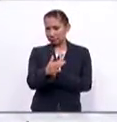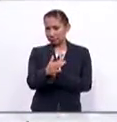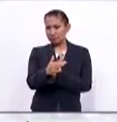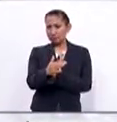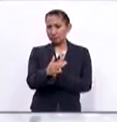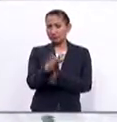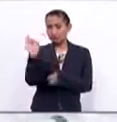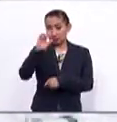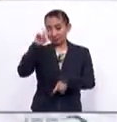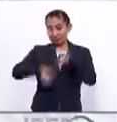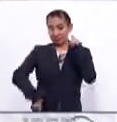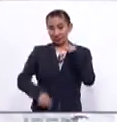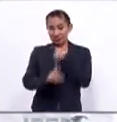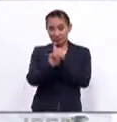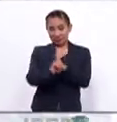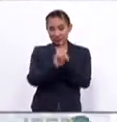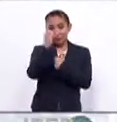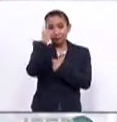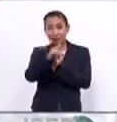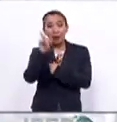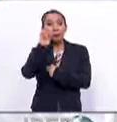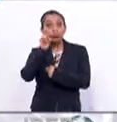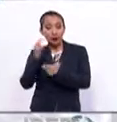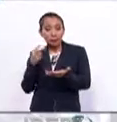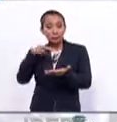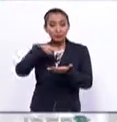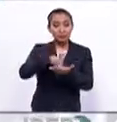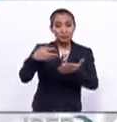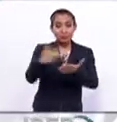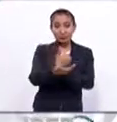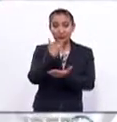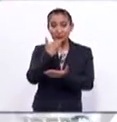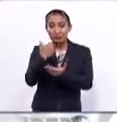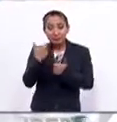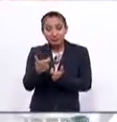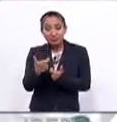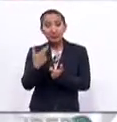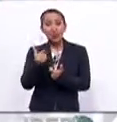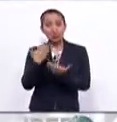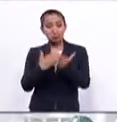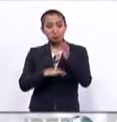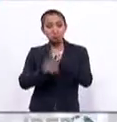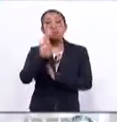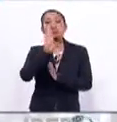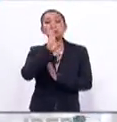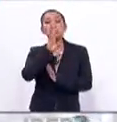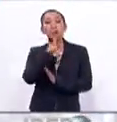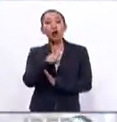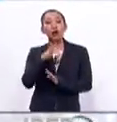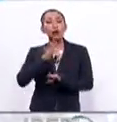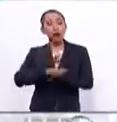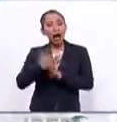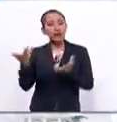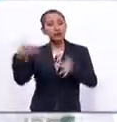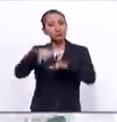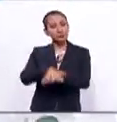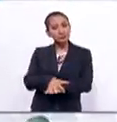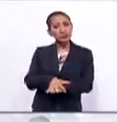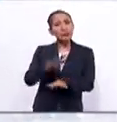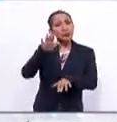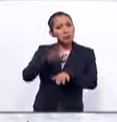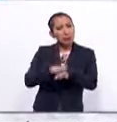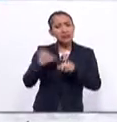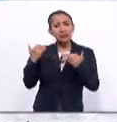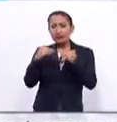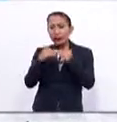si eliminamos las barreras para el empoderamiento económico de las mujeres, vamos a tener un crecimiento mucho más dinámico, mucho más inclusivo,